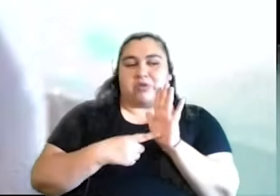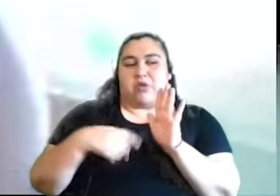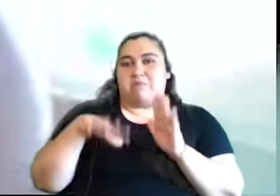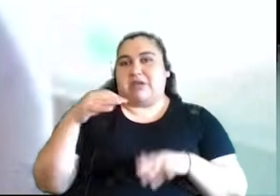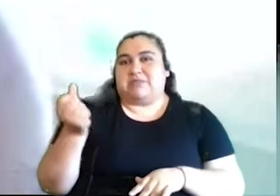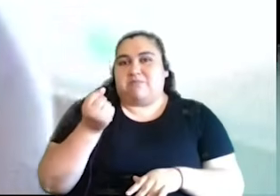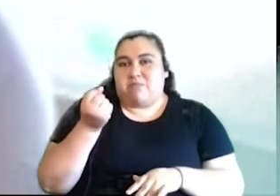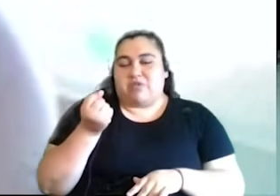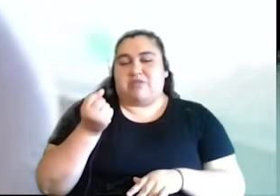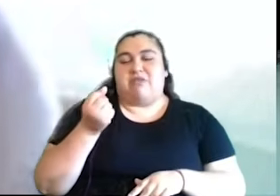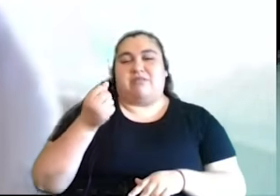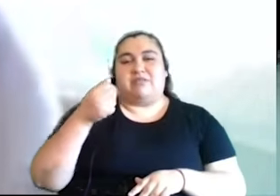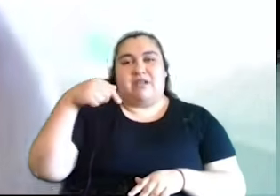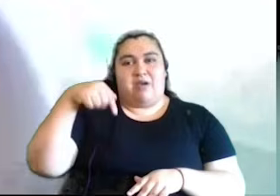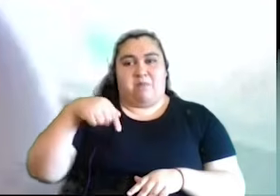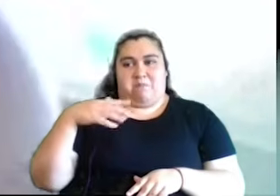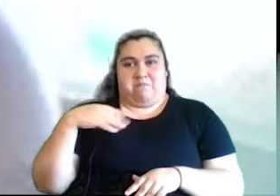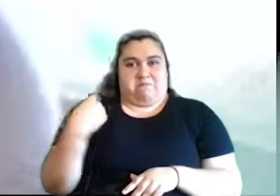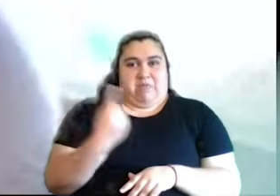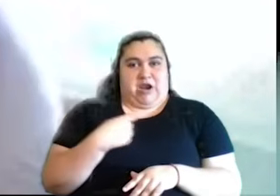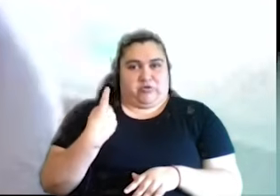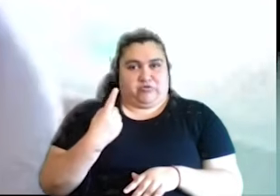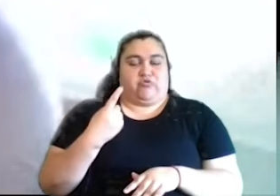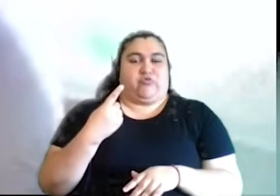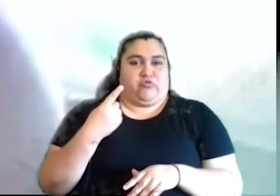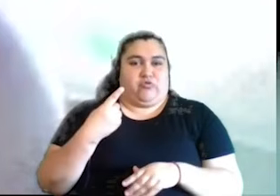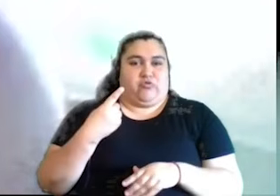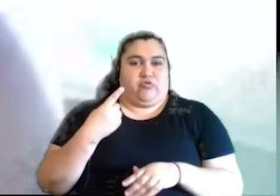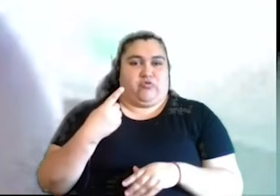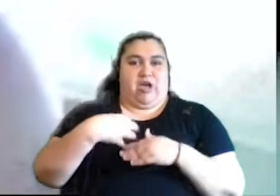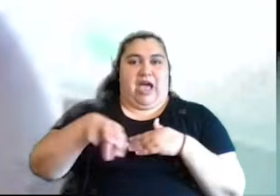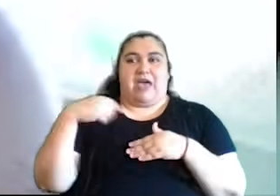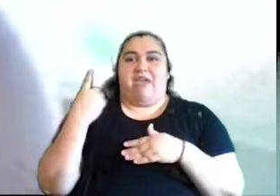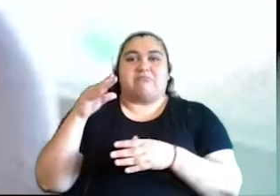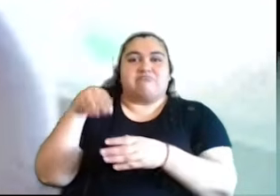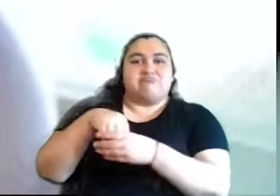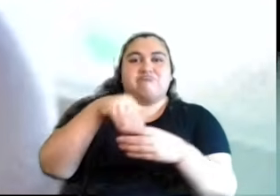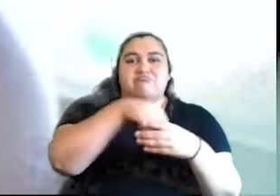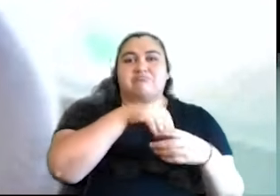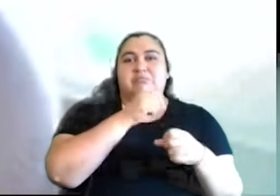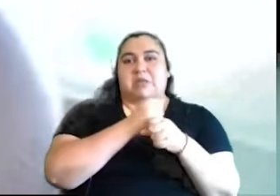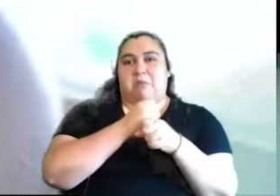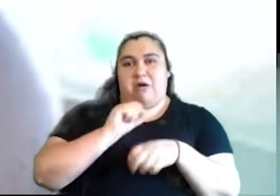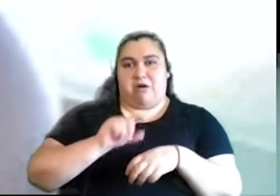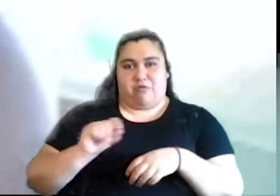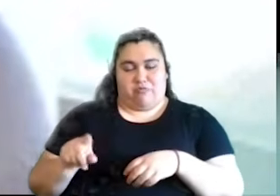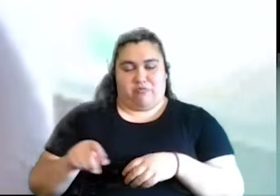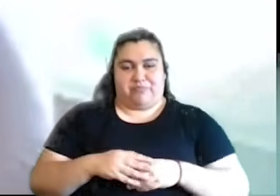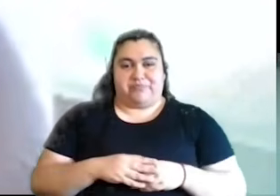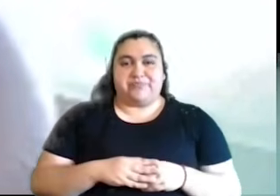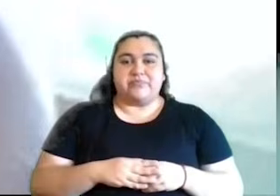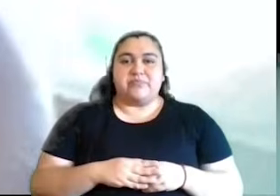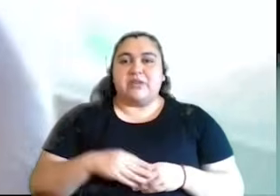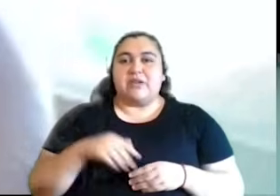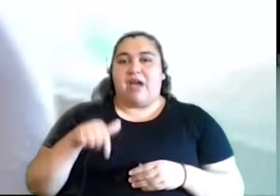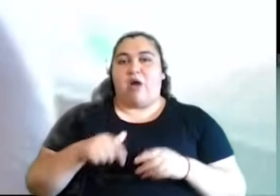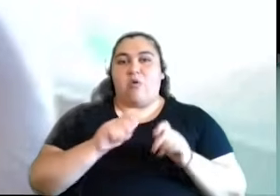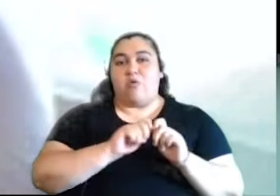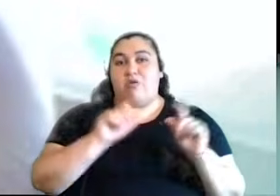importante para nosotros dentro de lo que es nuestras tareas en el organismo. Les voy a compartir entonces la